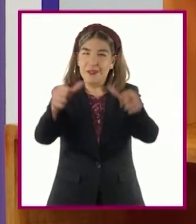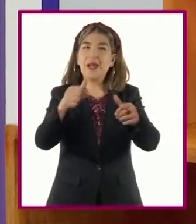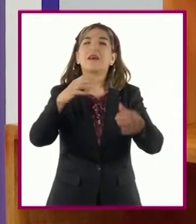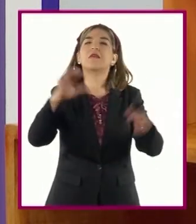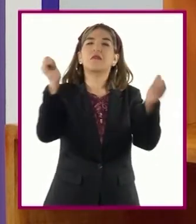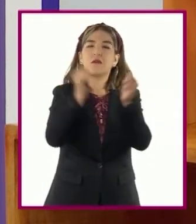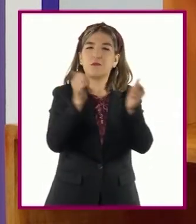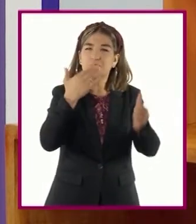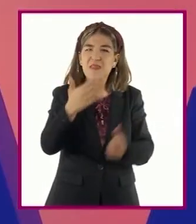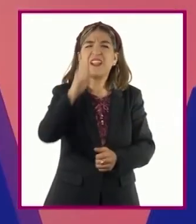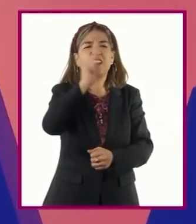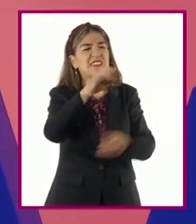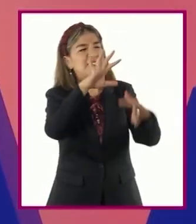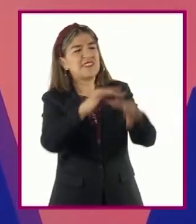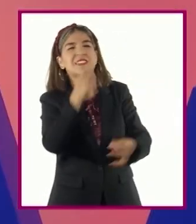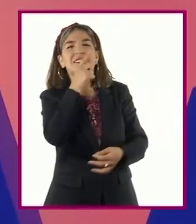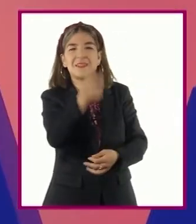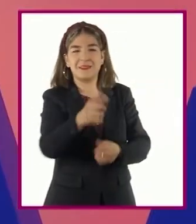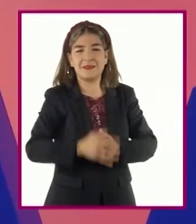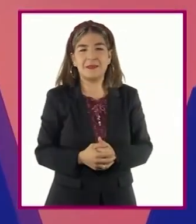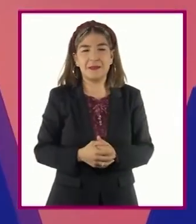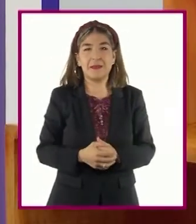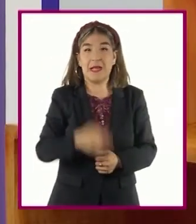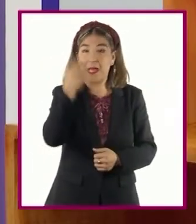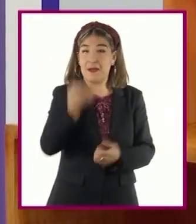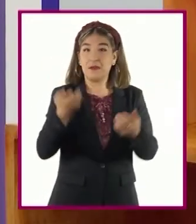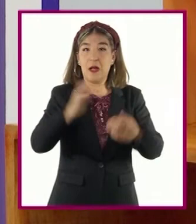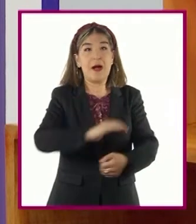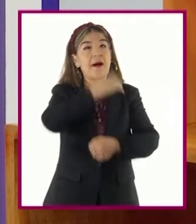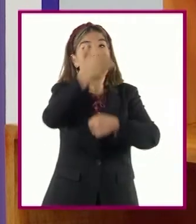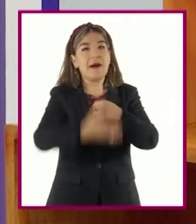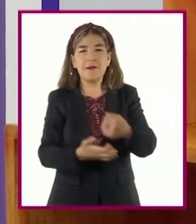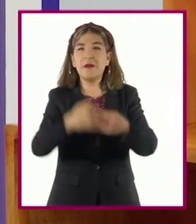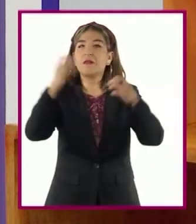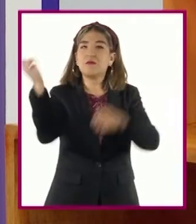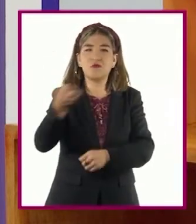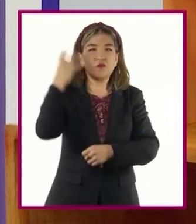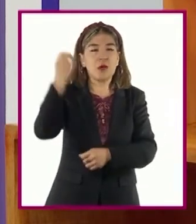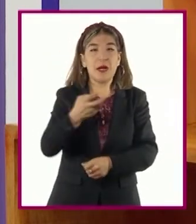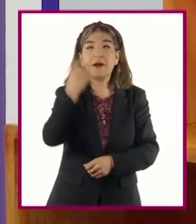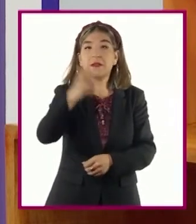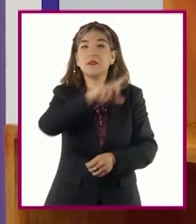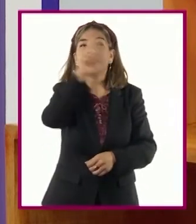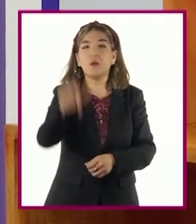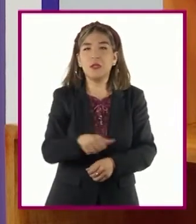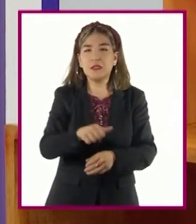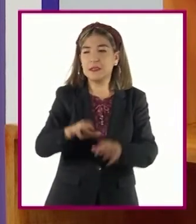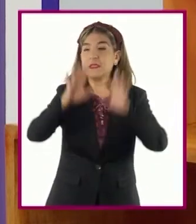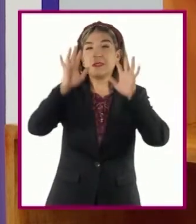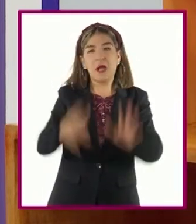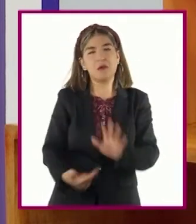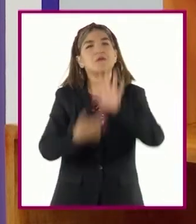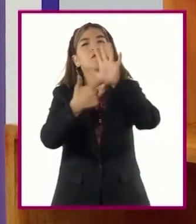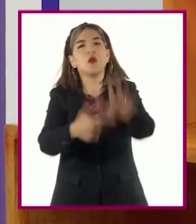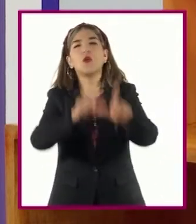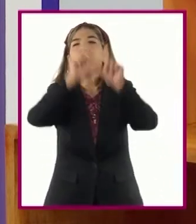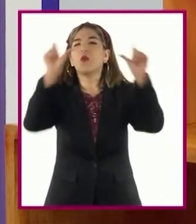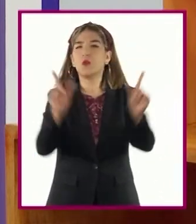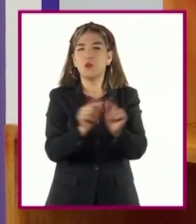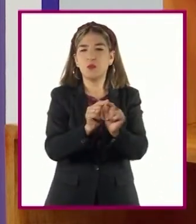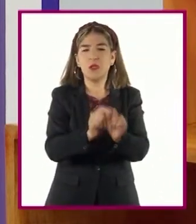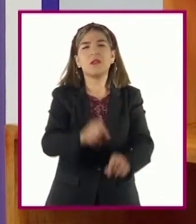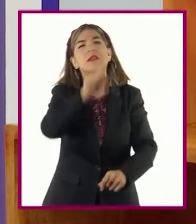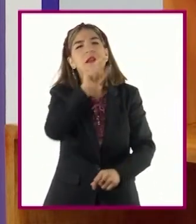lo que dicen. Para el cierre, con lo escuchado, presentará las conclusiones y hasta puede